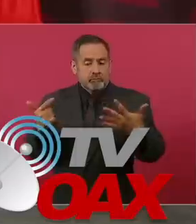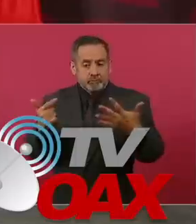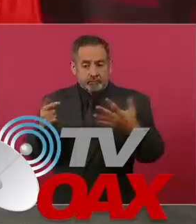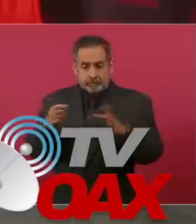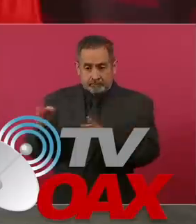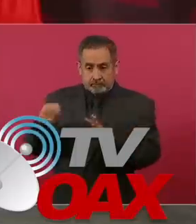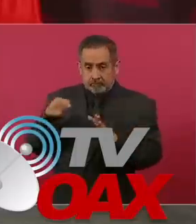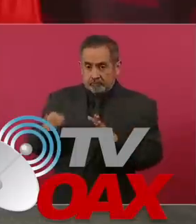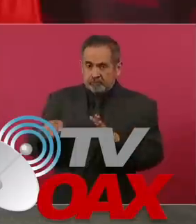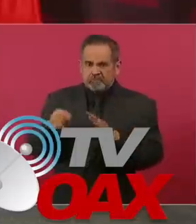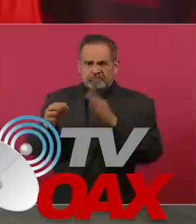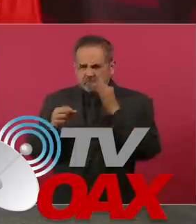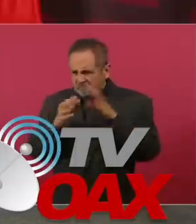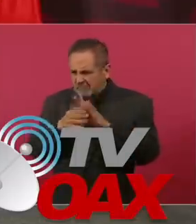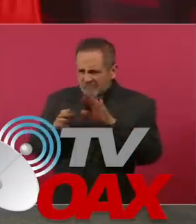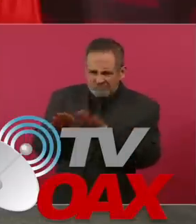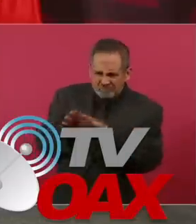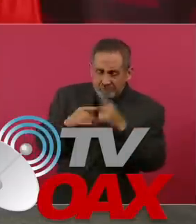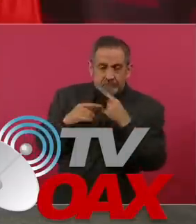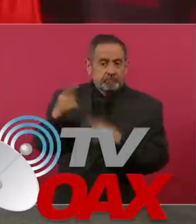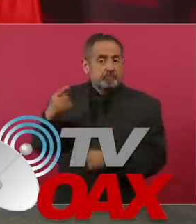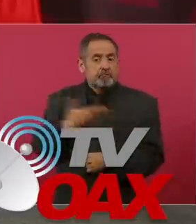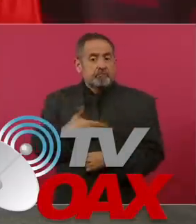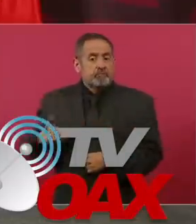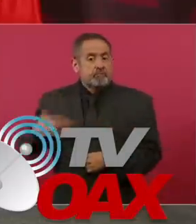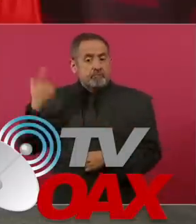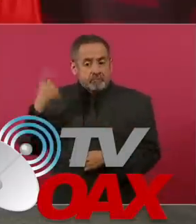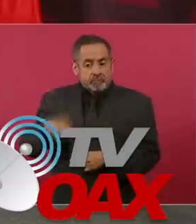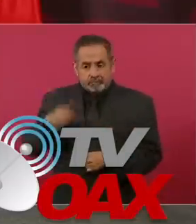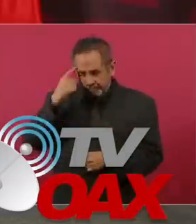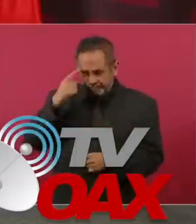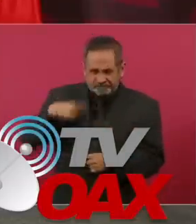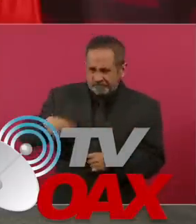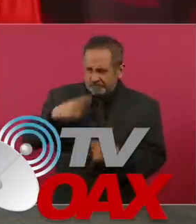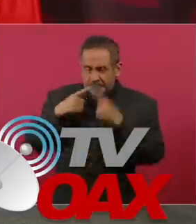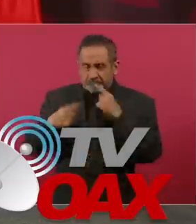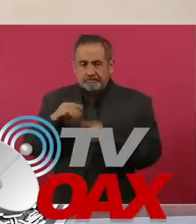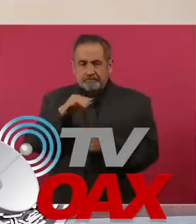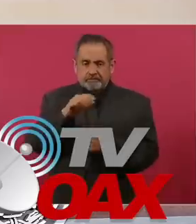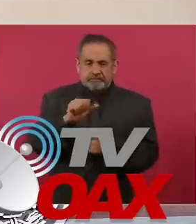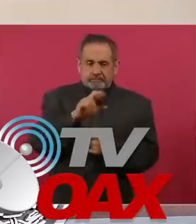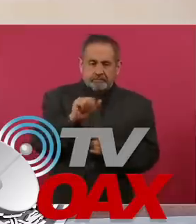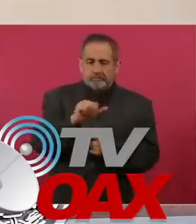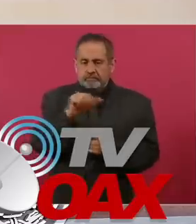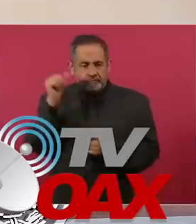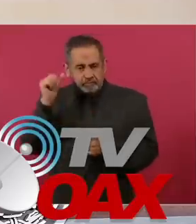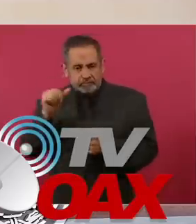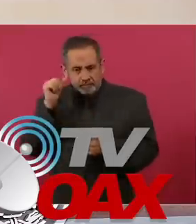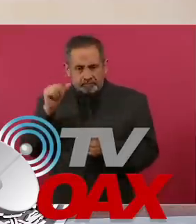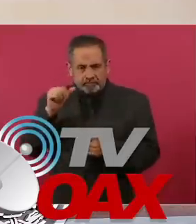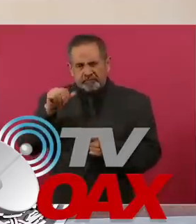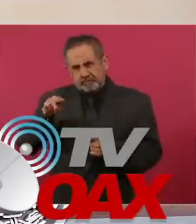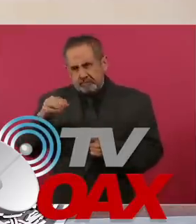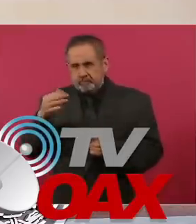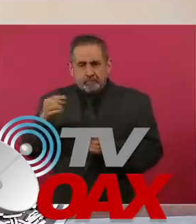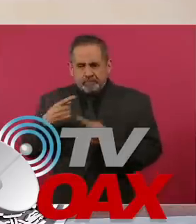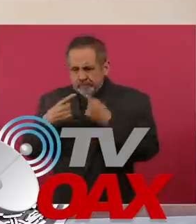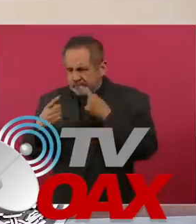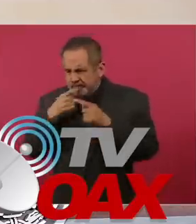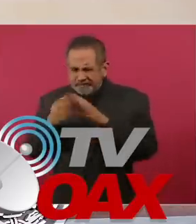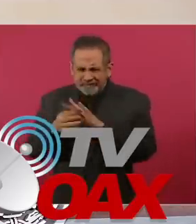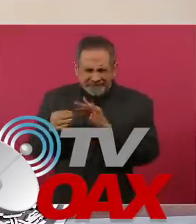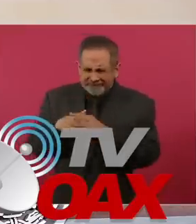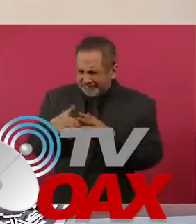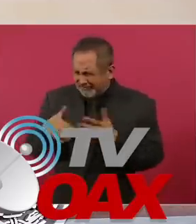una gran campaña ordenada por el presidente entre los meses de marzo, abril, principios de mayo, que nos